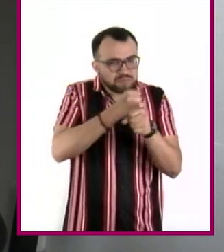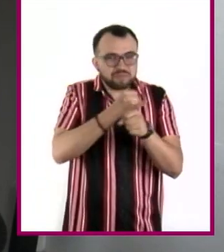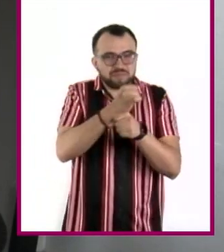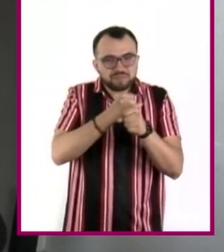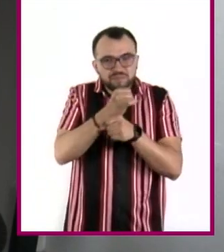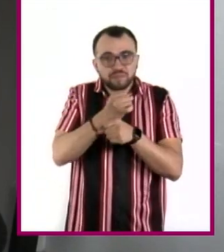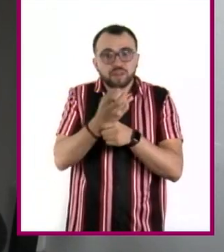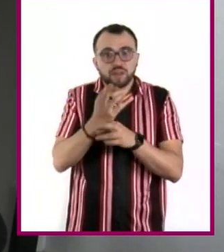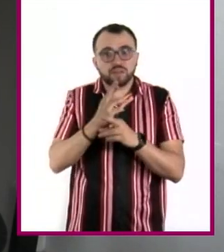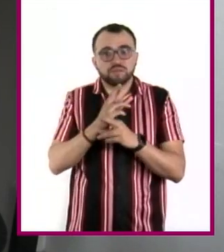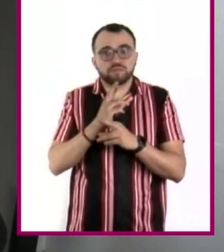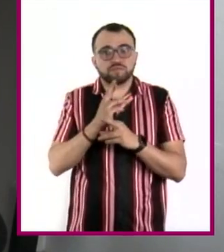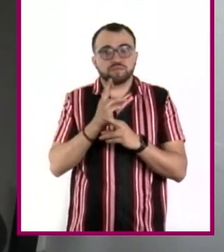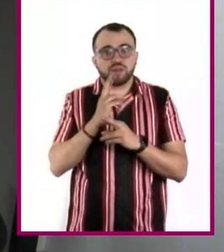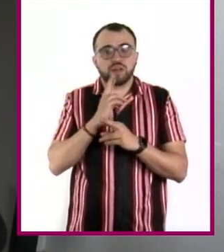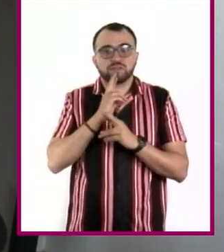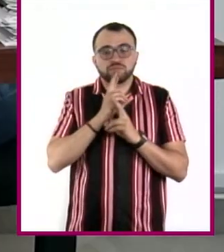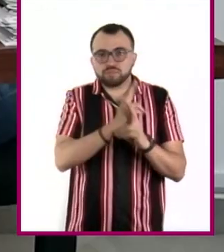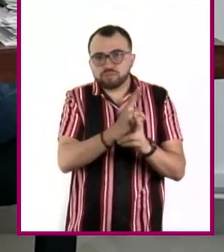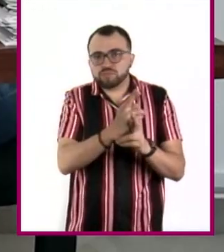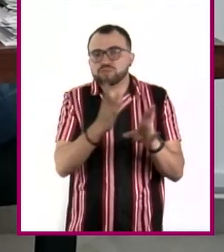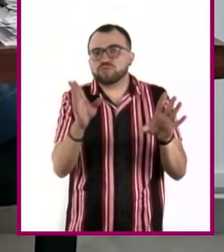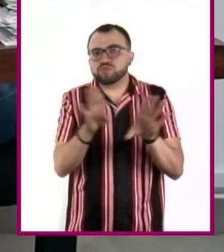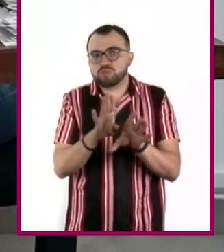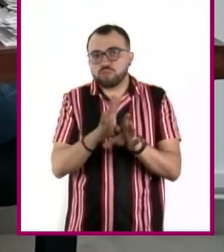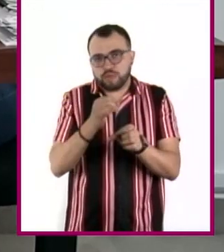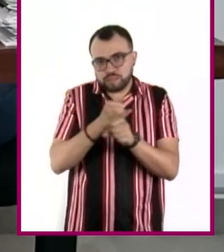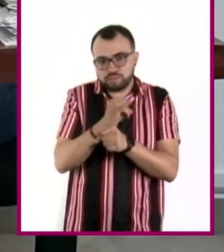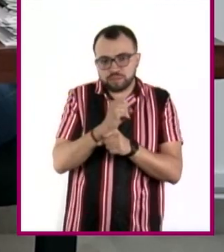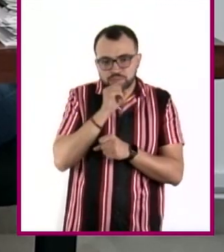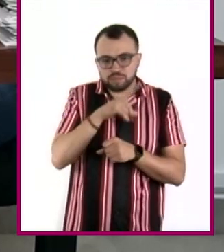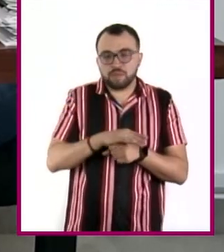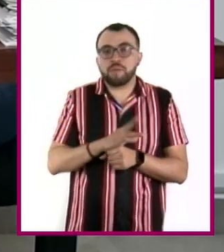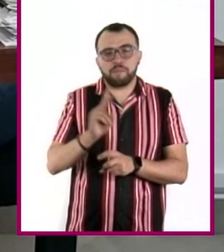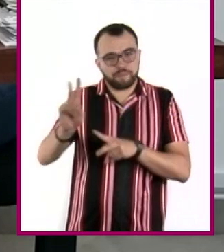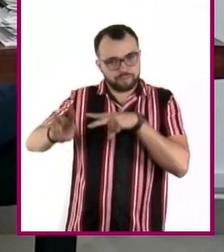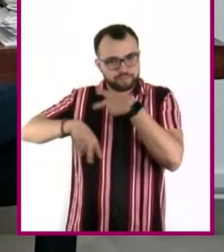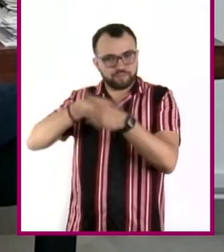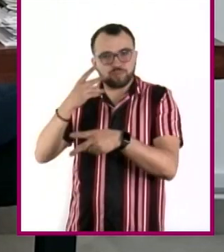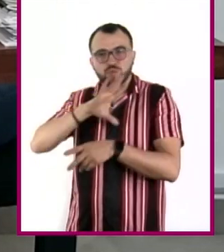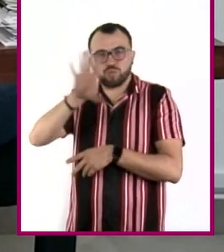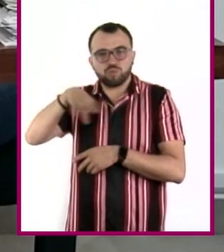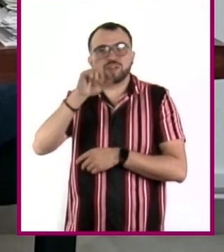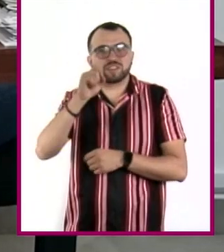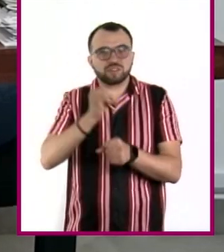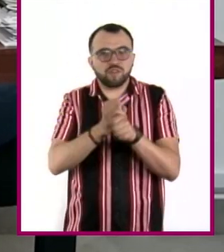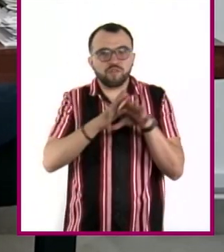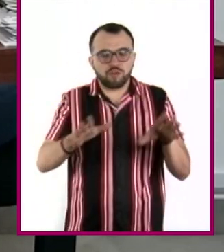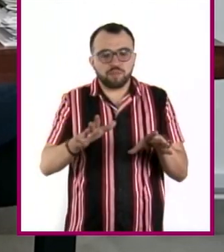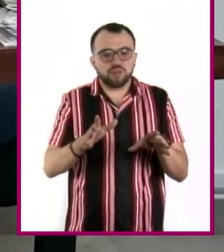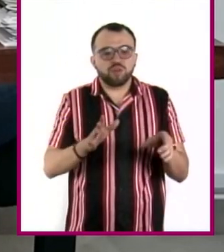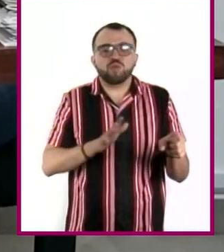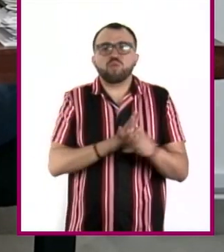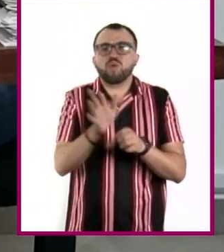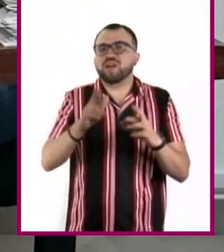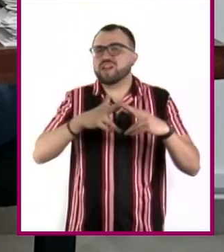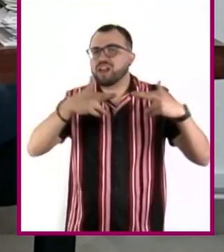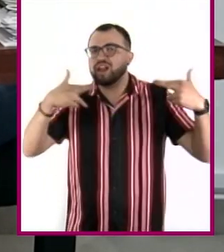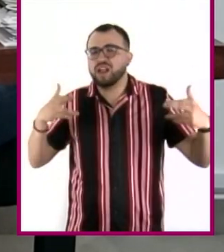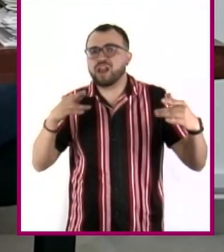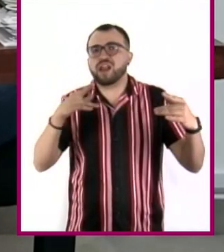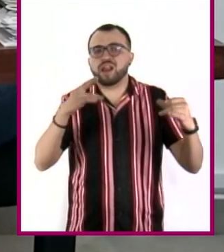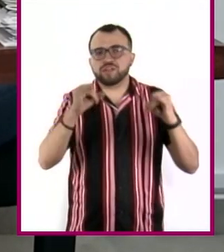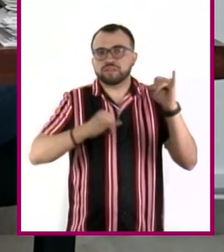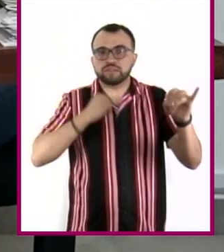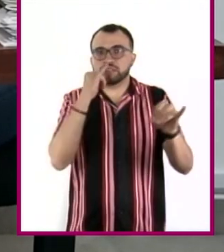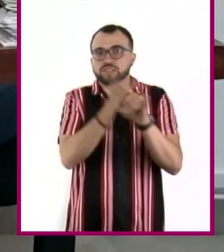que salga de nuestra investigación. Perfecto, vayamos en búsqueda de la información que nos diga cuáles son las relaciones